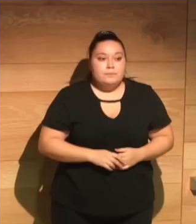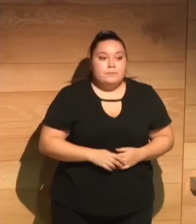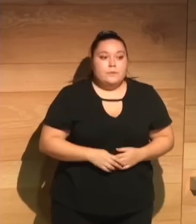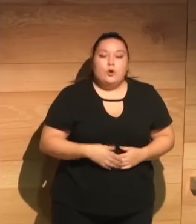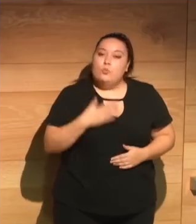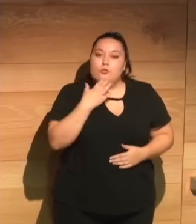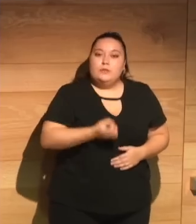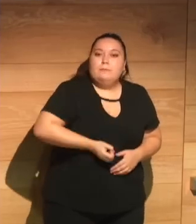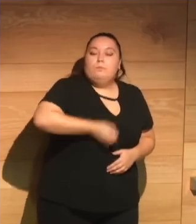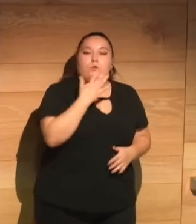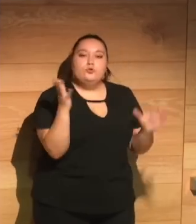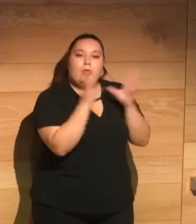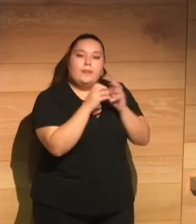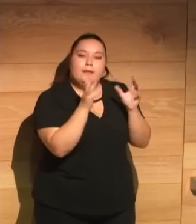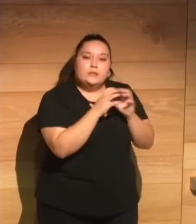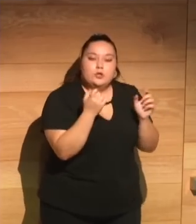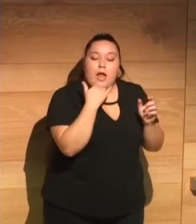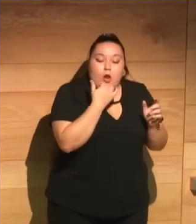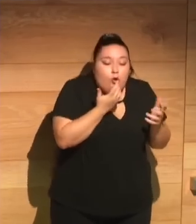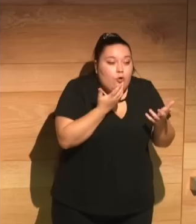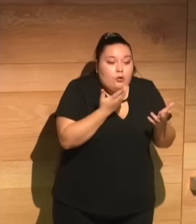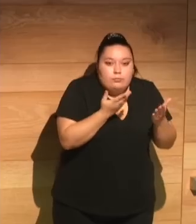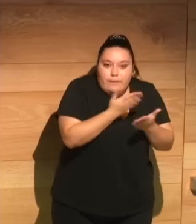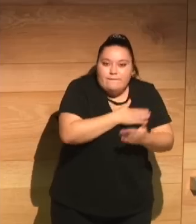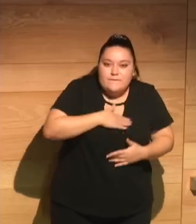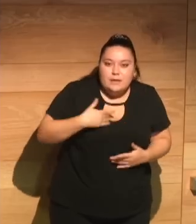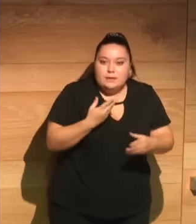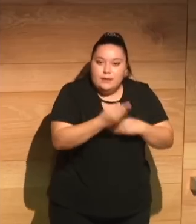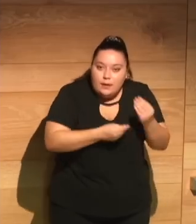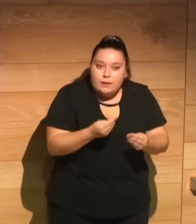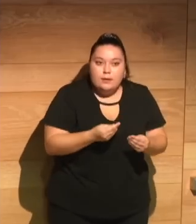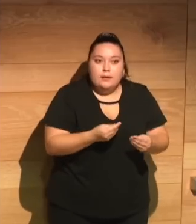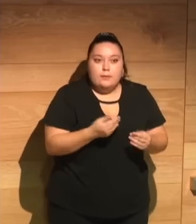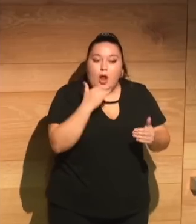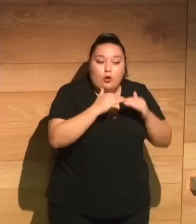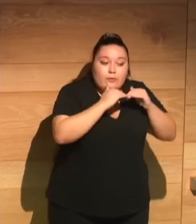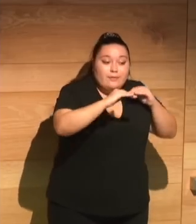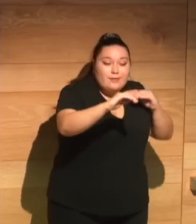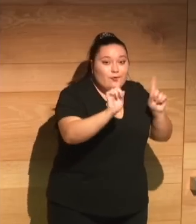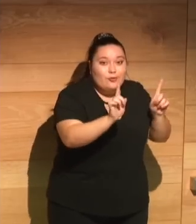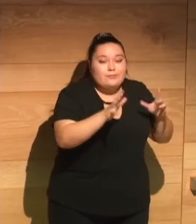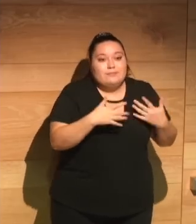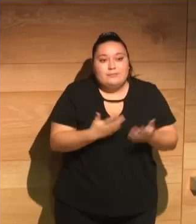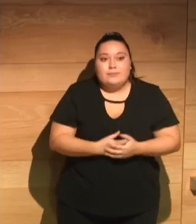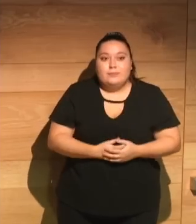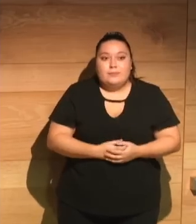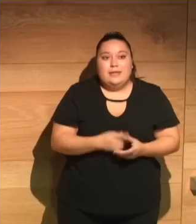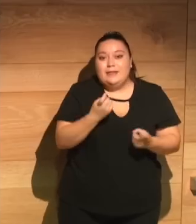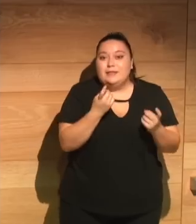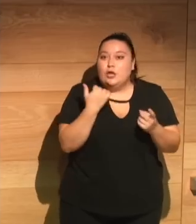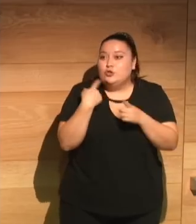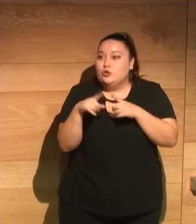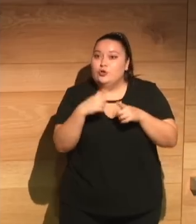y descubrimientos necesarios para que algo tan improbable suceda, insisto, no va a ser lineal. Pero vamos a tener que ir tomando piezas de aquí y